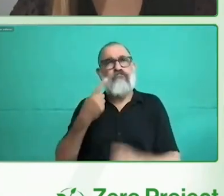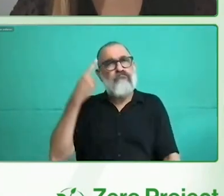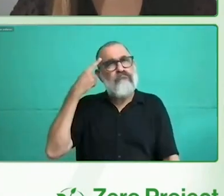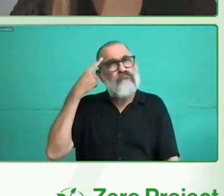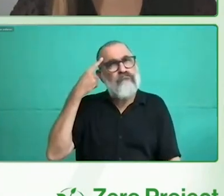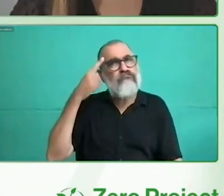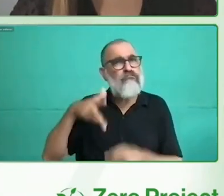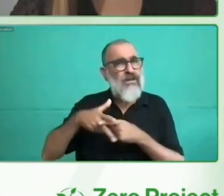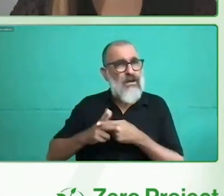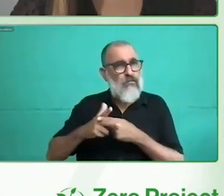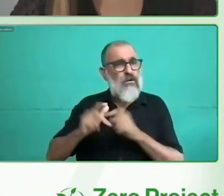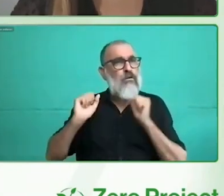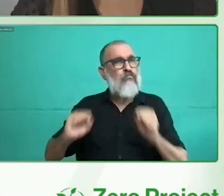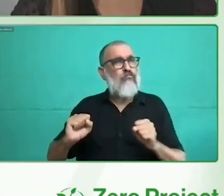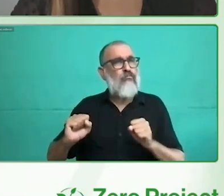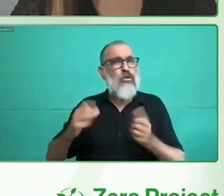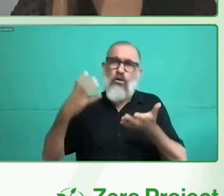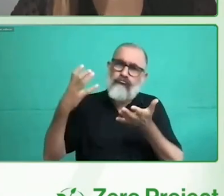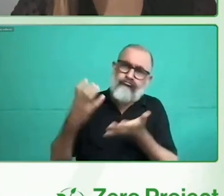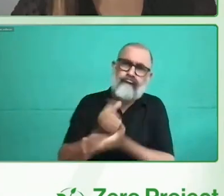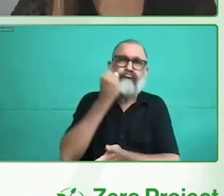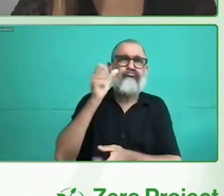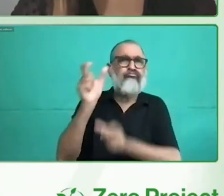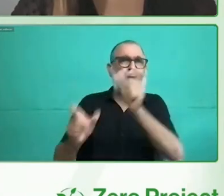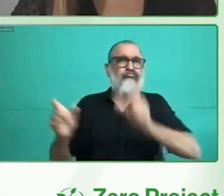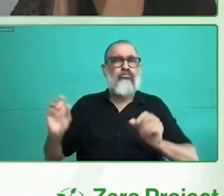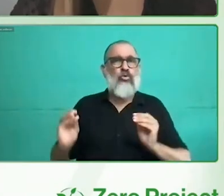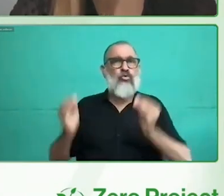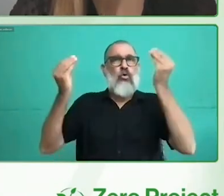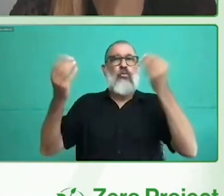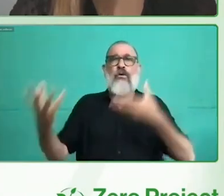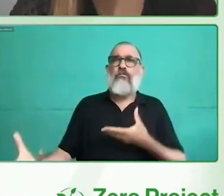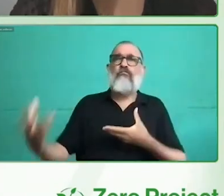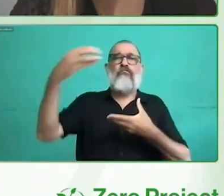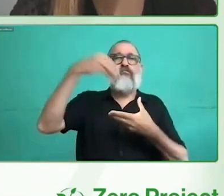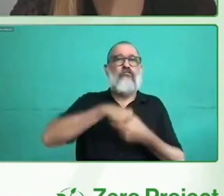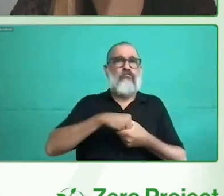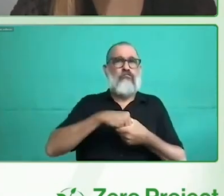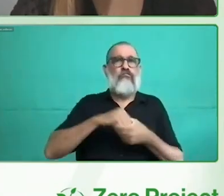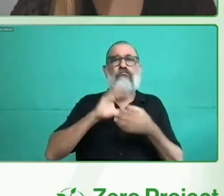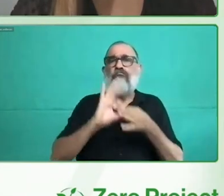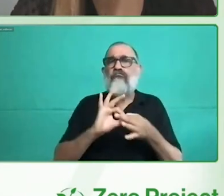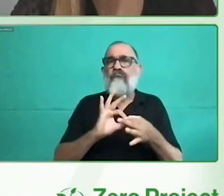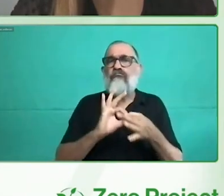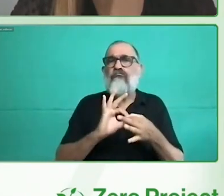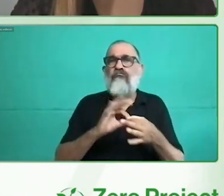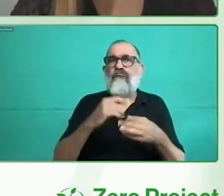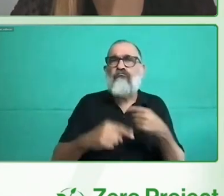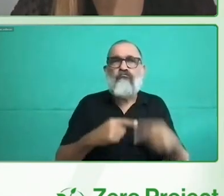de comunicar al mercado las competencias desarrolladas. Siguiente, por favor.